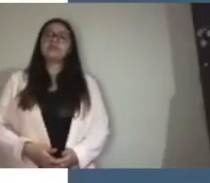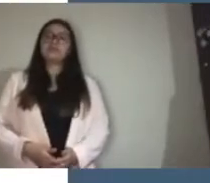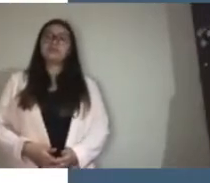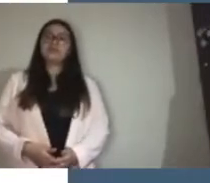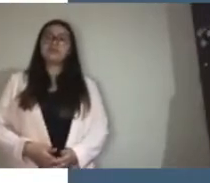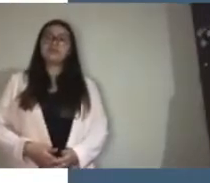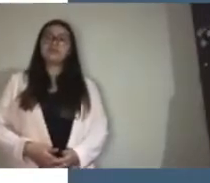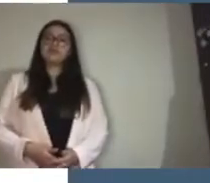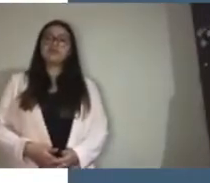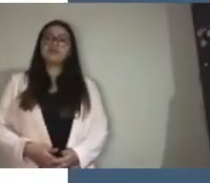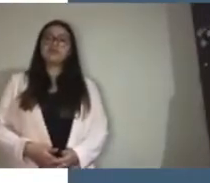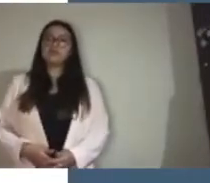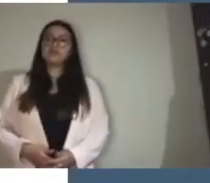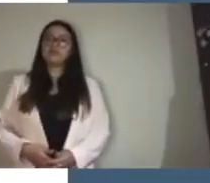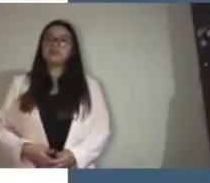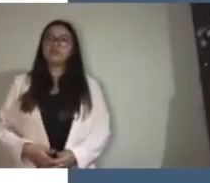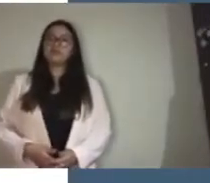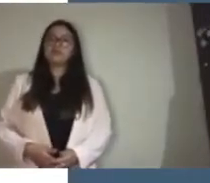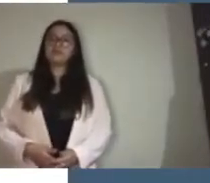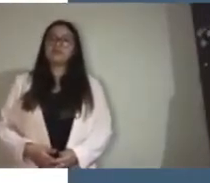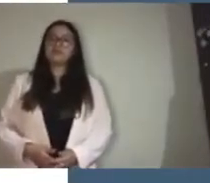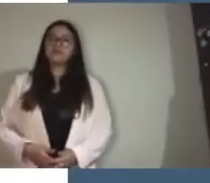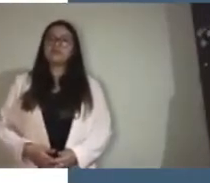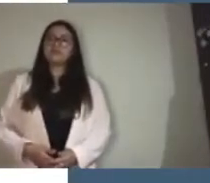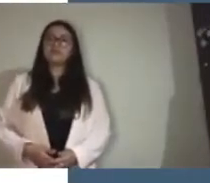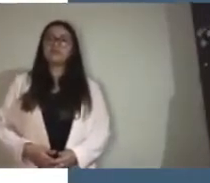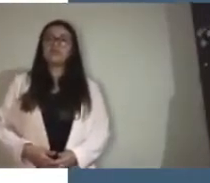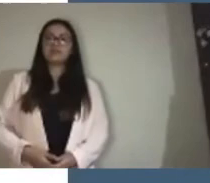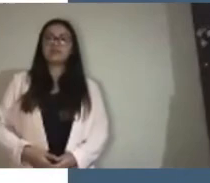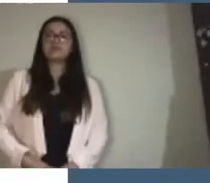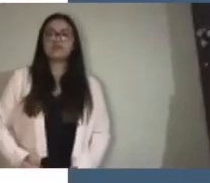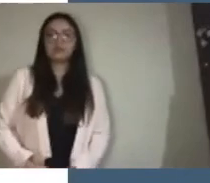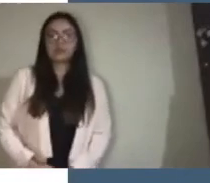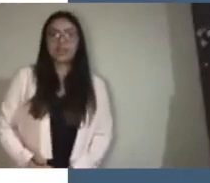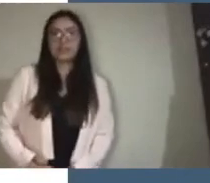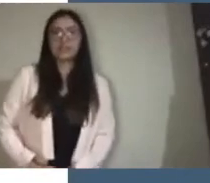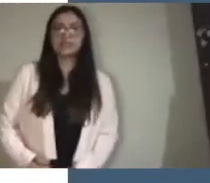Muchas gracias por su atención y muchas gracias. Gracias.